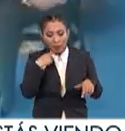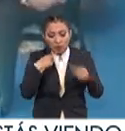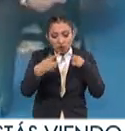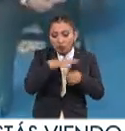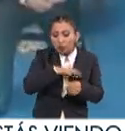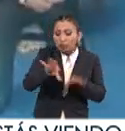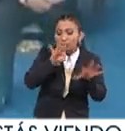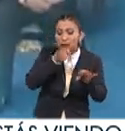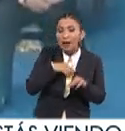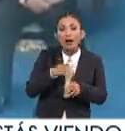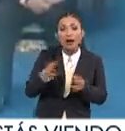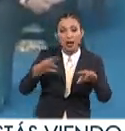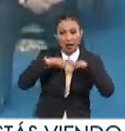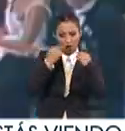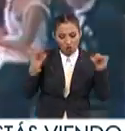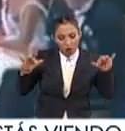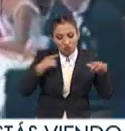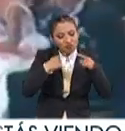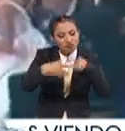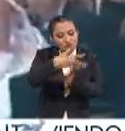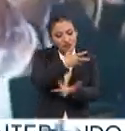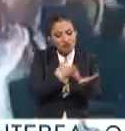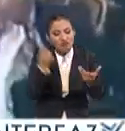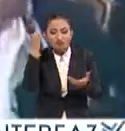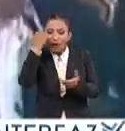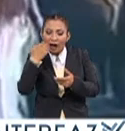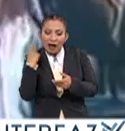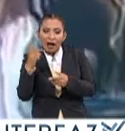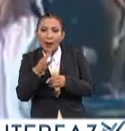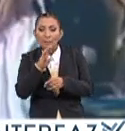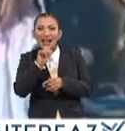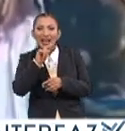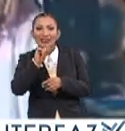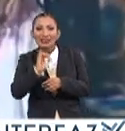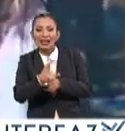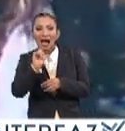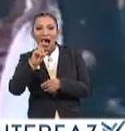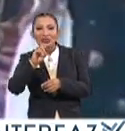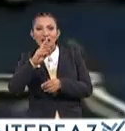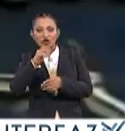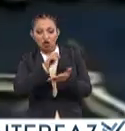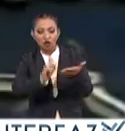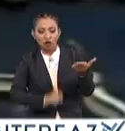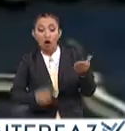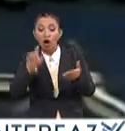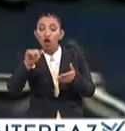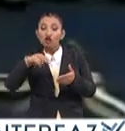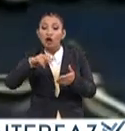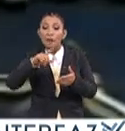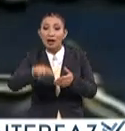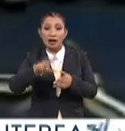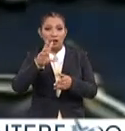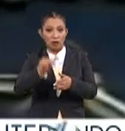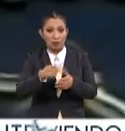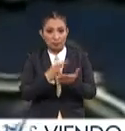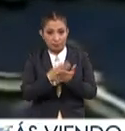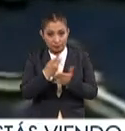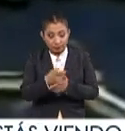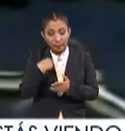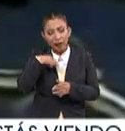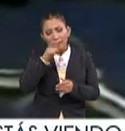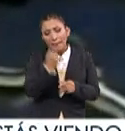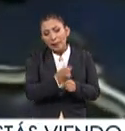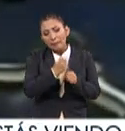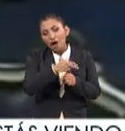por mayoría en sesión plenaria, expone Benedict Anderson en su texto Los no galardonados, notas